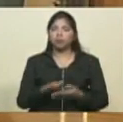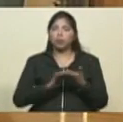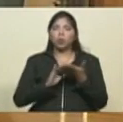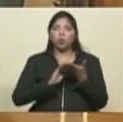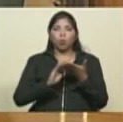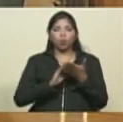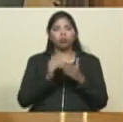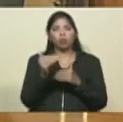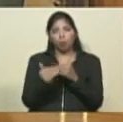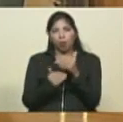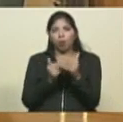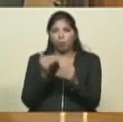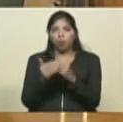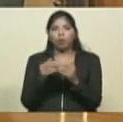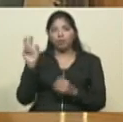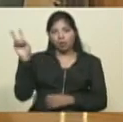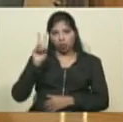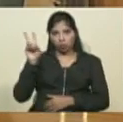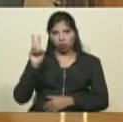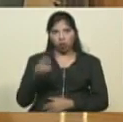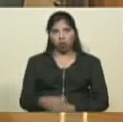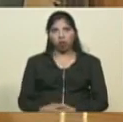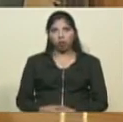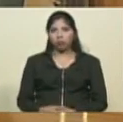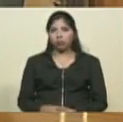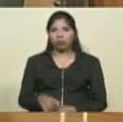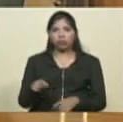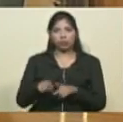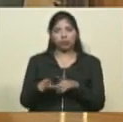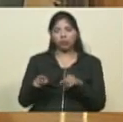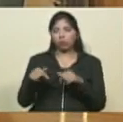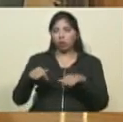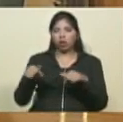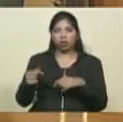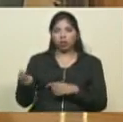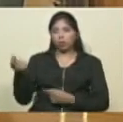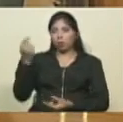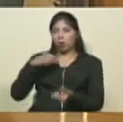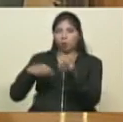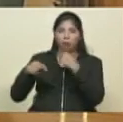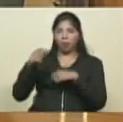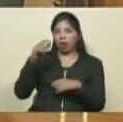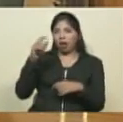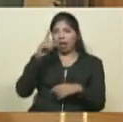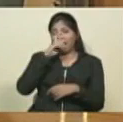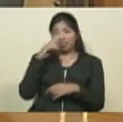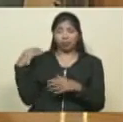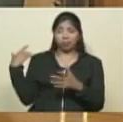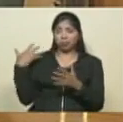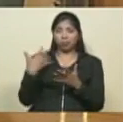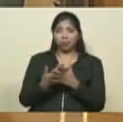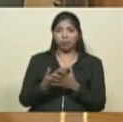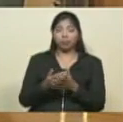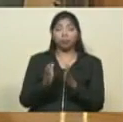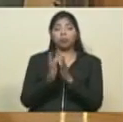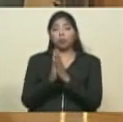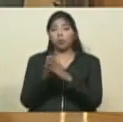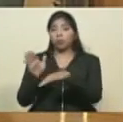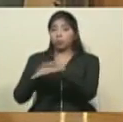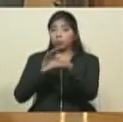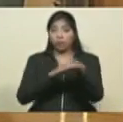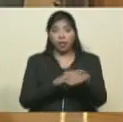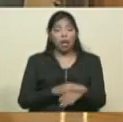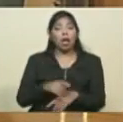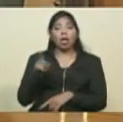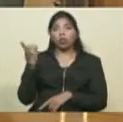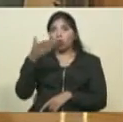y el fascismo inoculado durante años en nuestro país. En tal sentido, llamó a no olvidar que la oposición fue